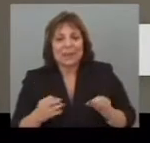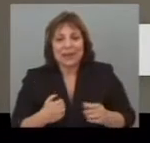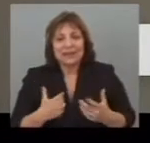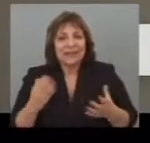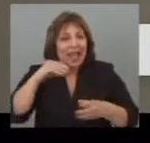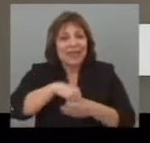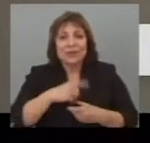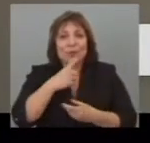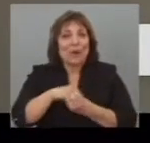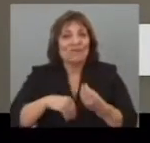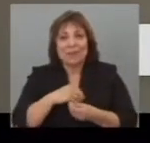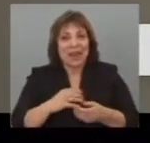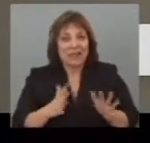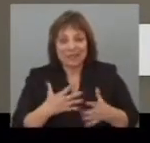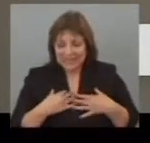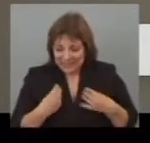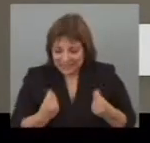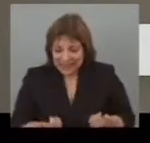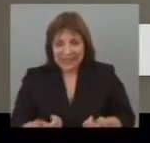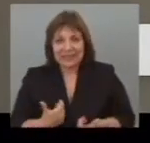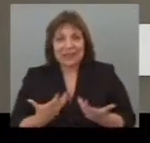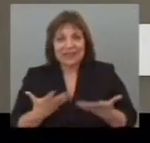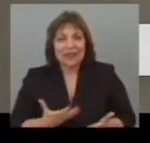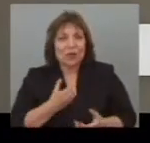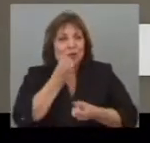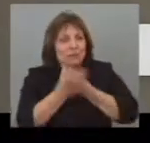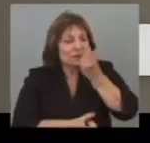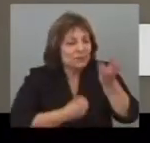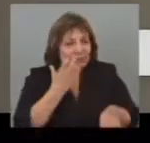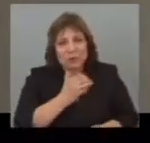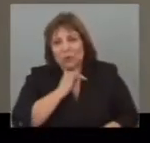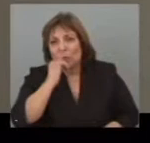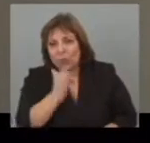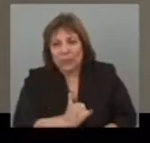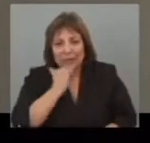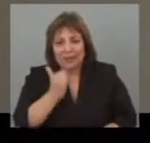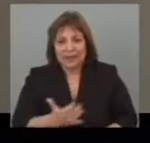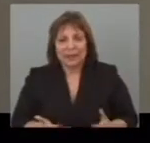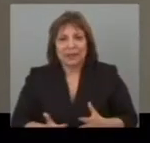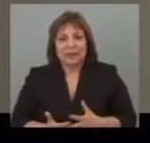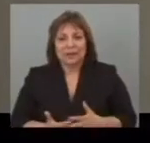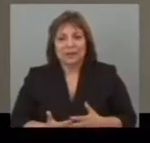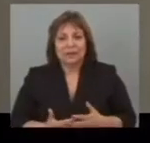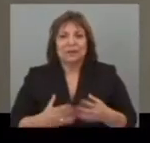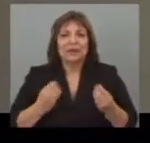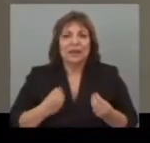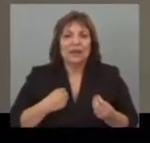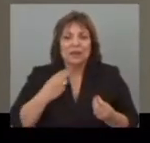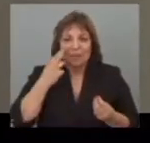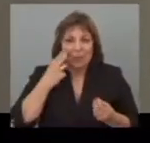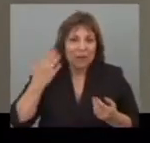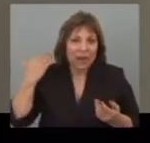familia y te sentís con ganas de hablar y de contar lo que había